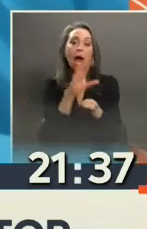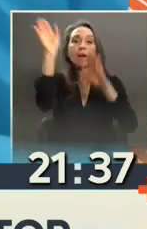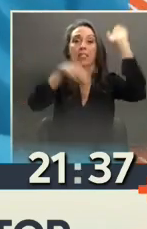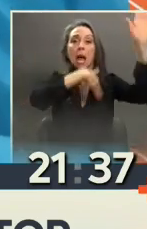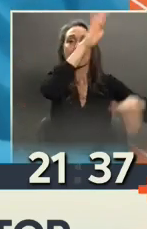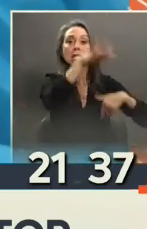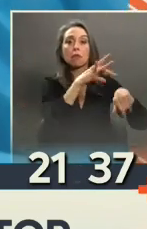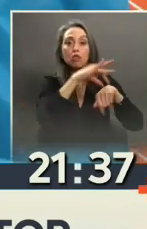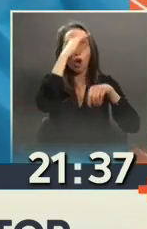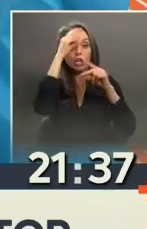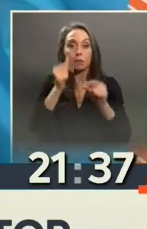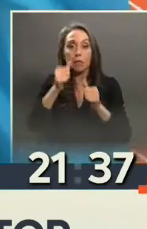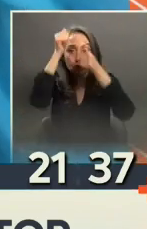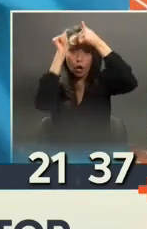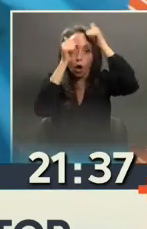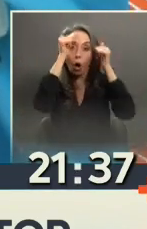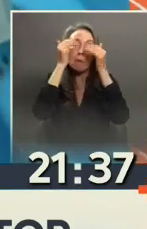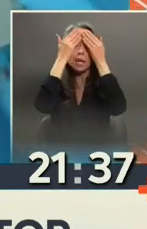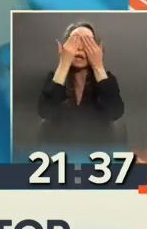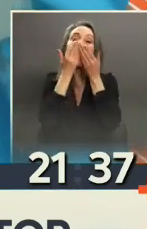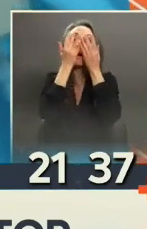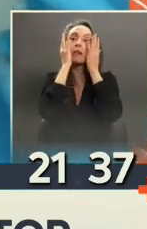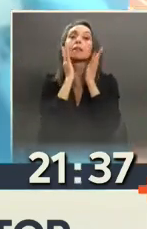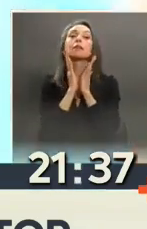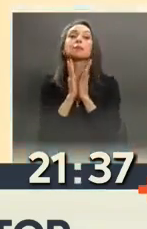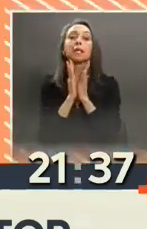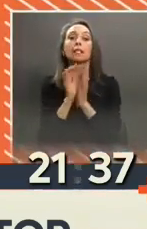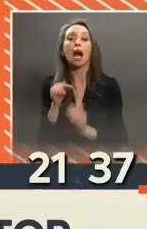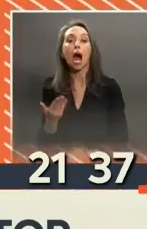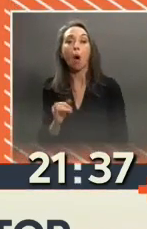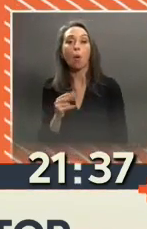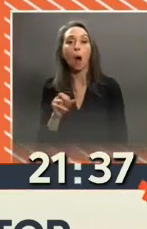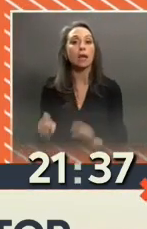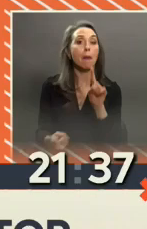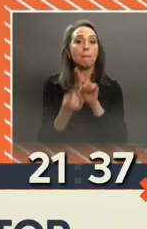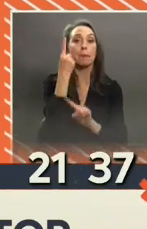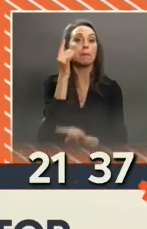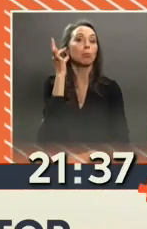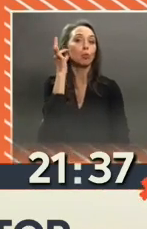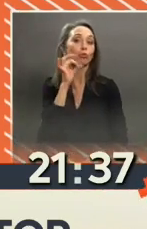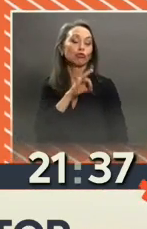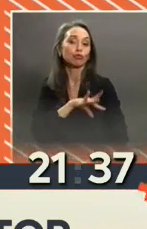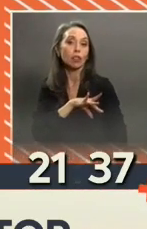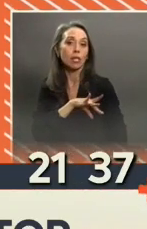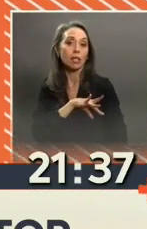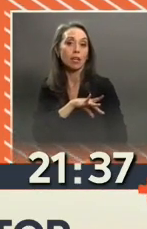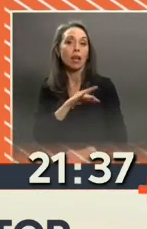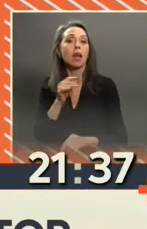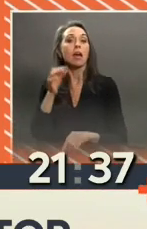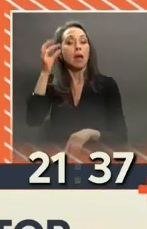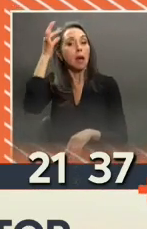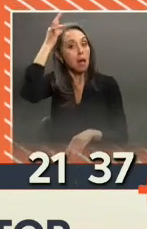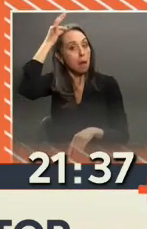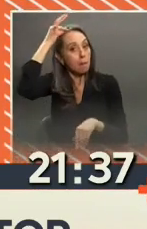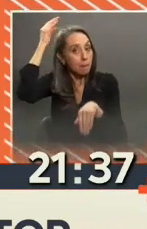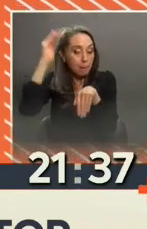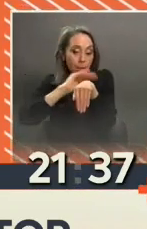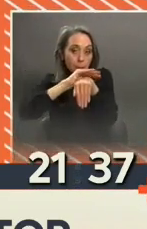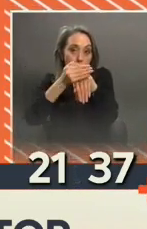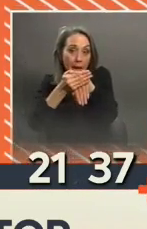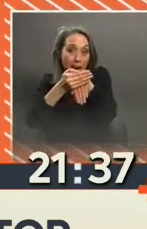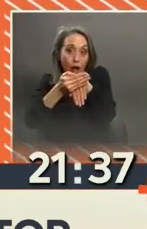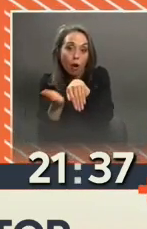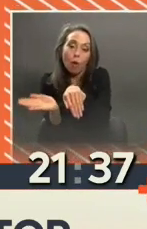expertos en cirugías plásticas hoy juana es el primer caso en chile que recibe un reimplante de cuero cabelludo